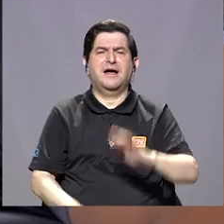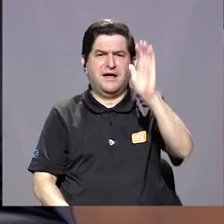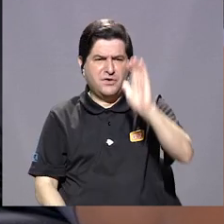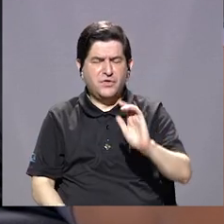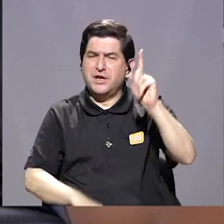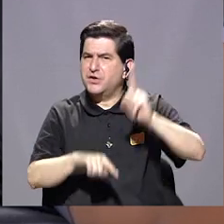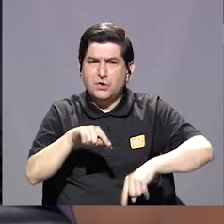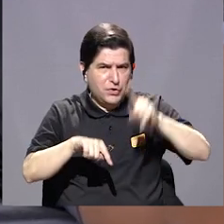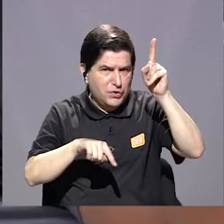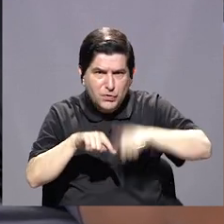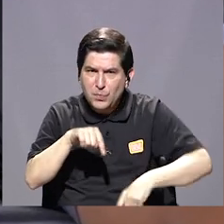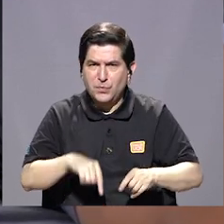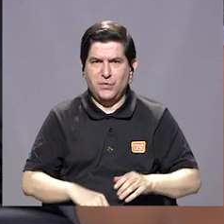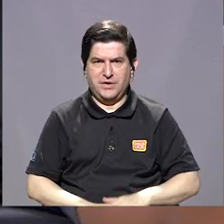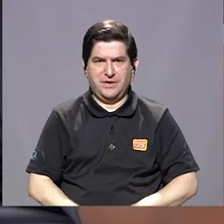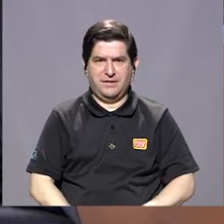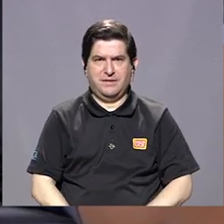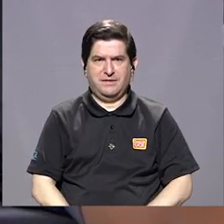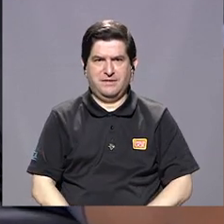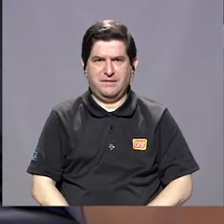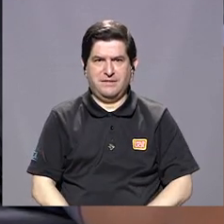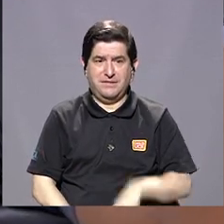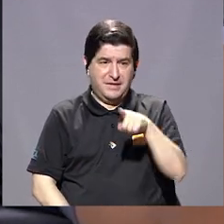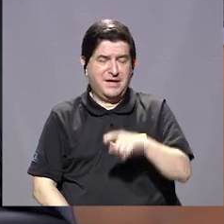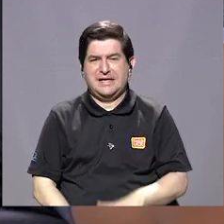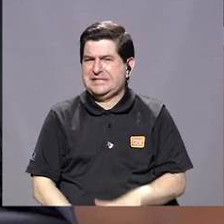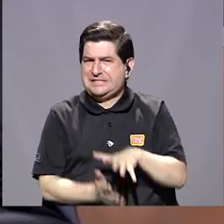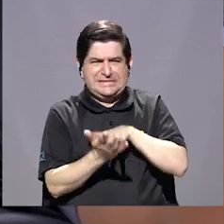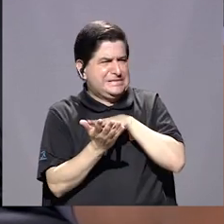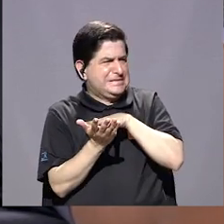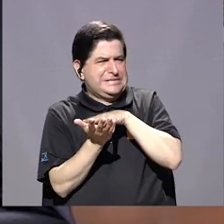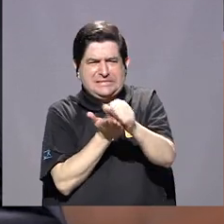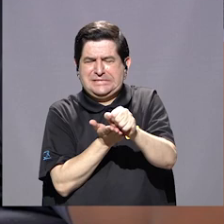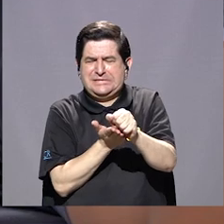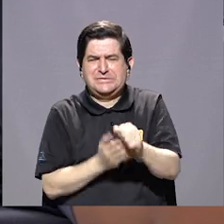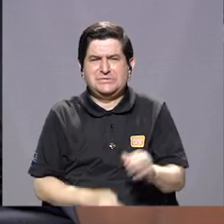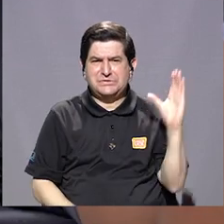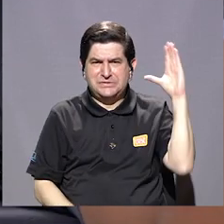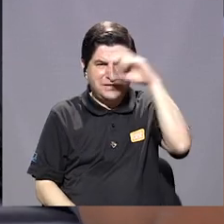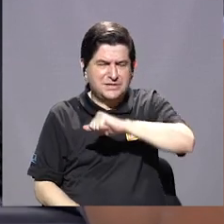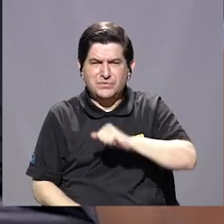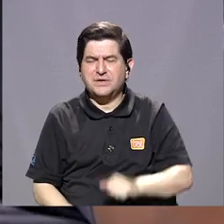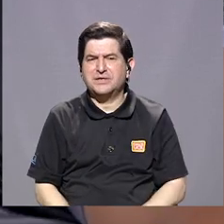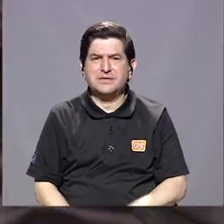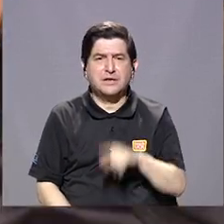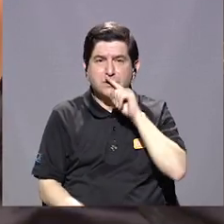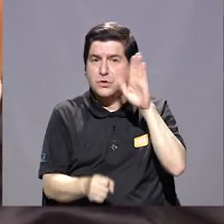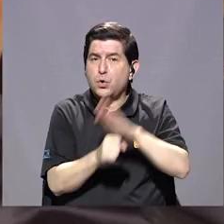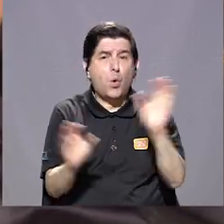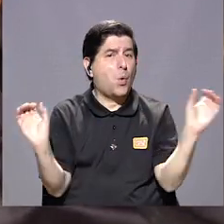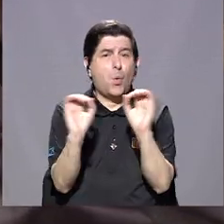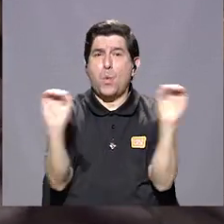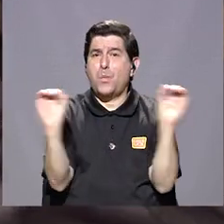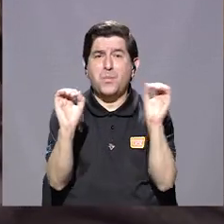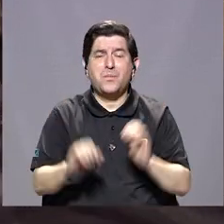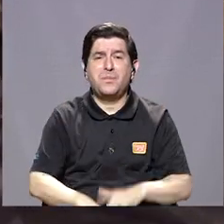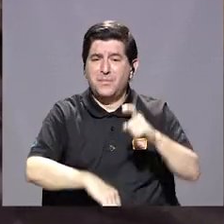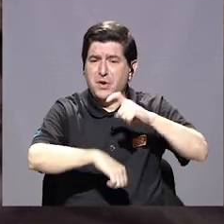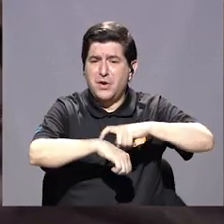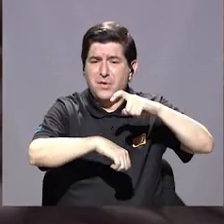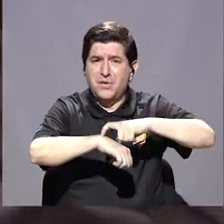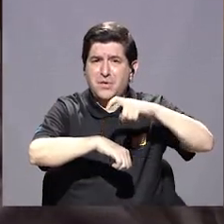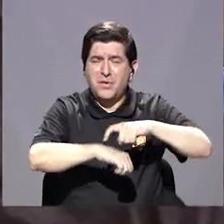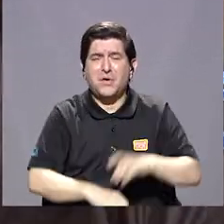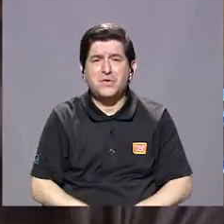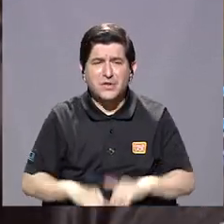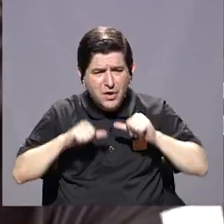lo logra, es devastador cuando usted se da cuenta de que no ha logrado nada, que el tiempo ha pasado